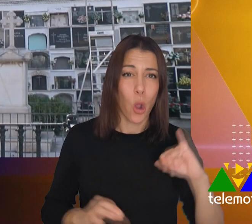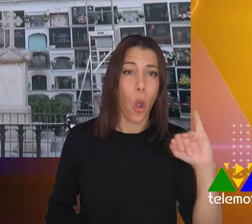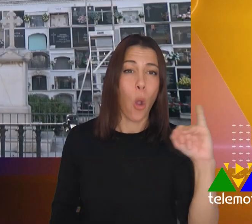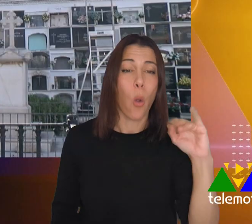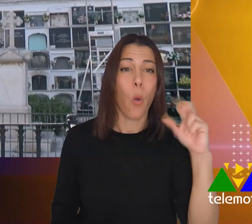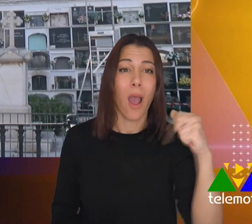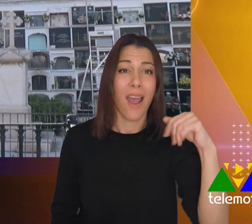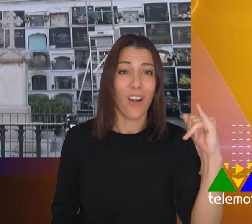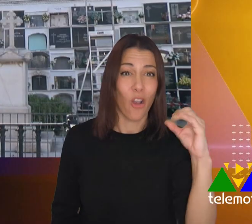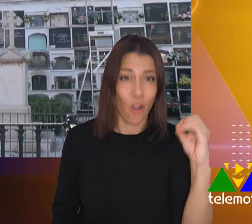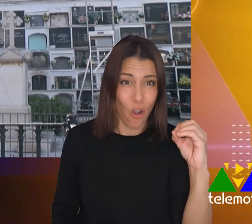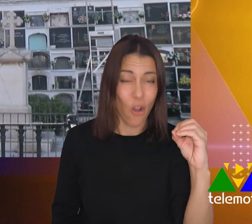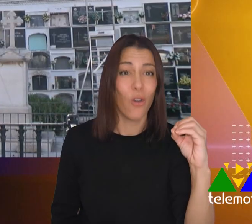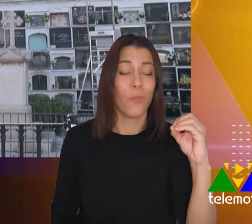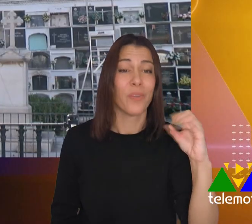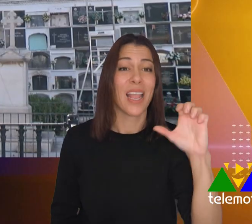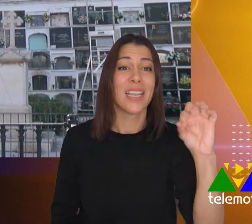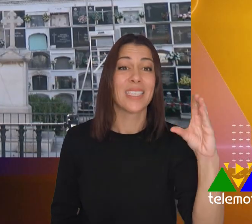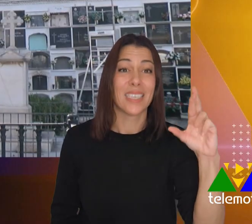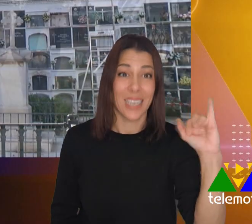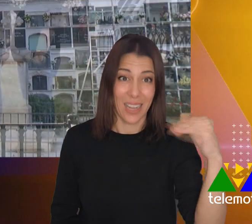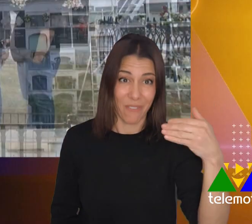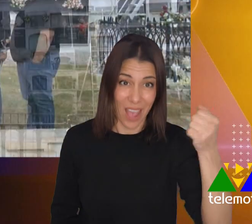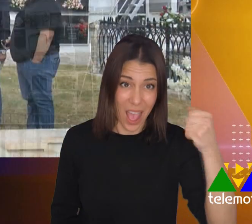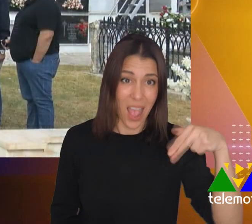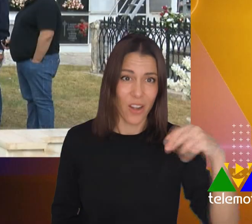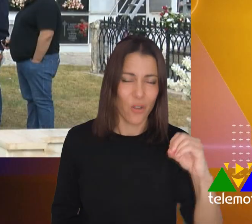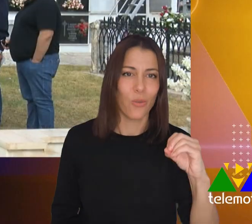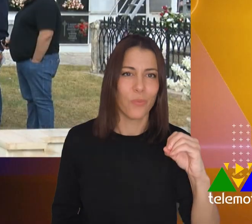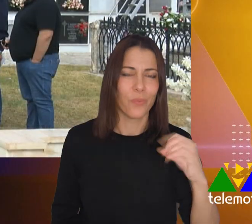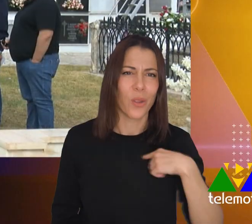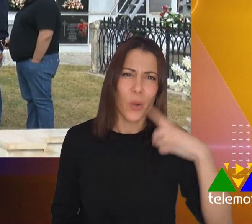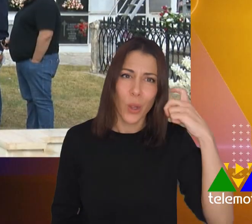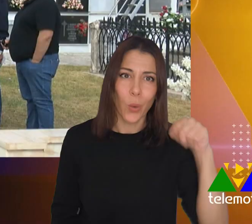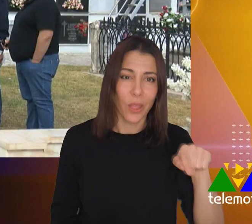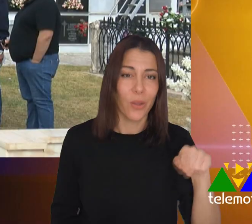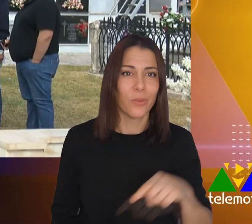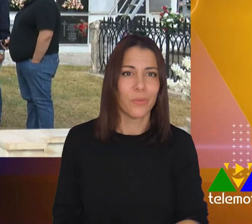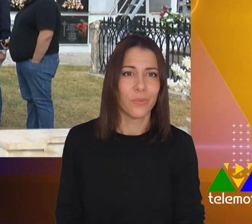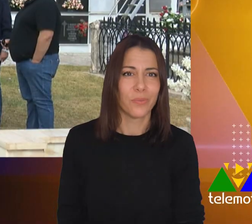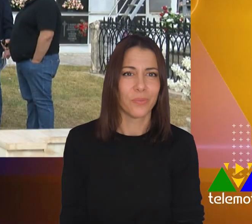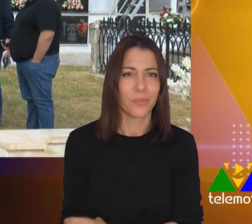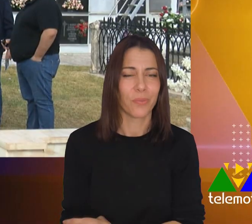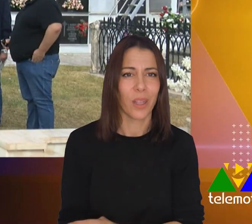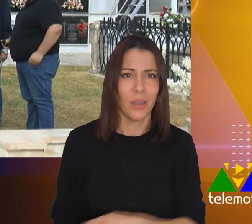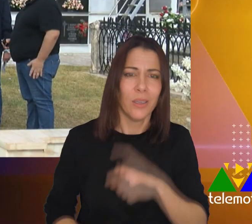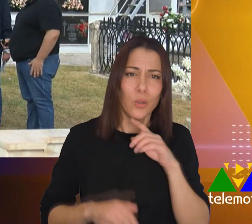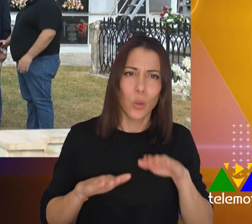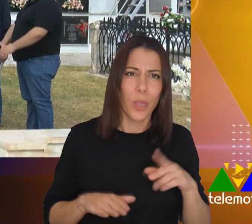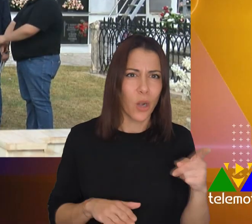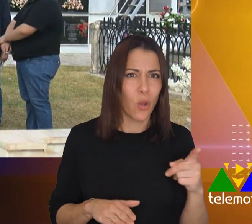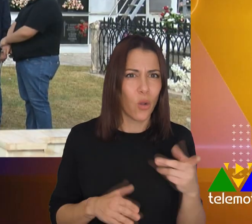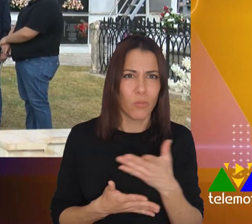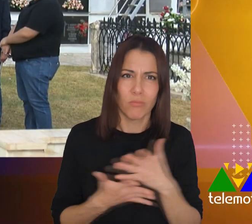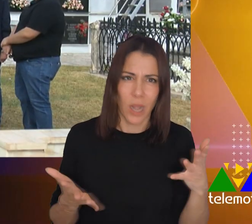Carrascosa, escribano González Carrascosa, y evidentemente pues tuvieron una gran importancia